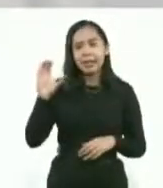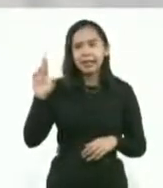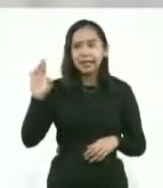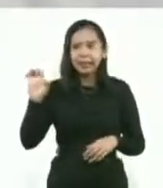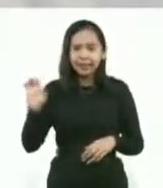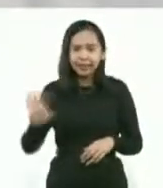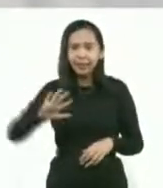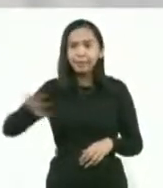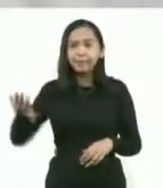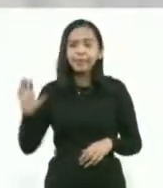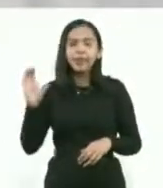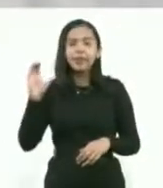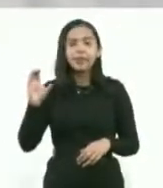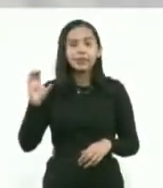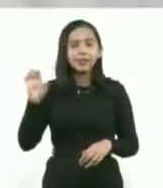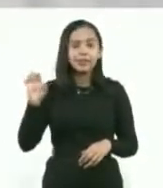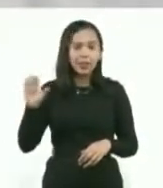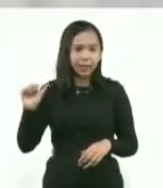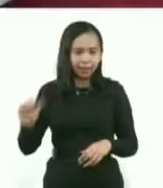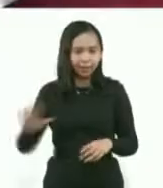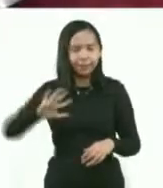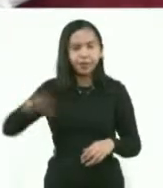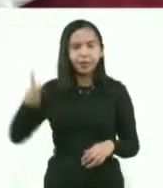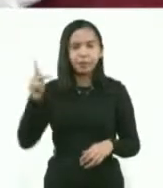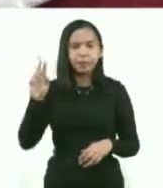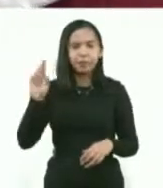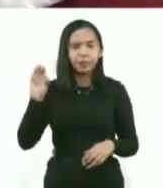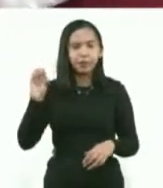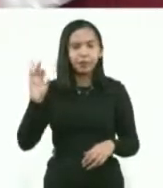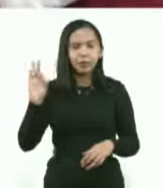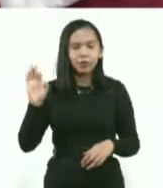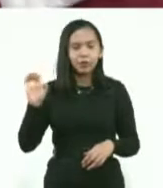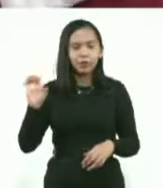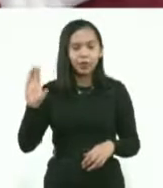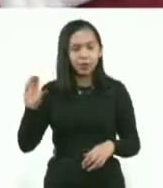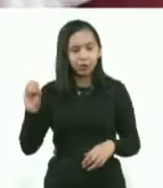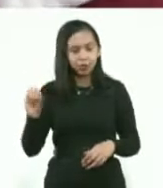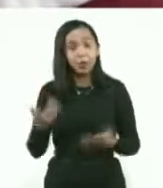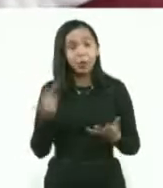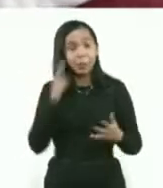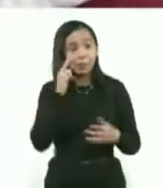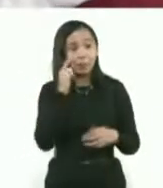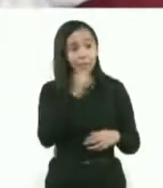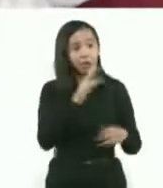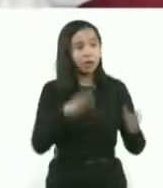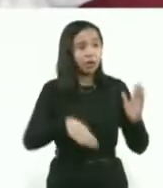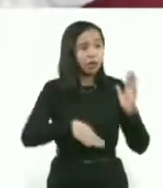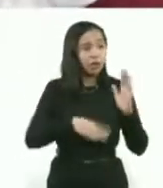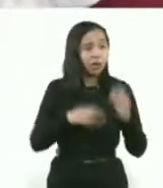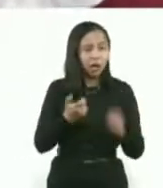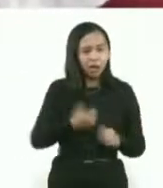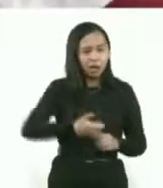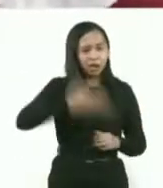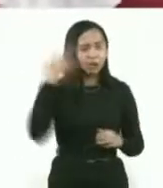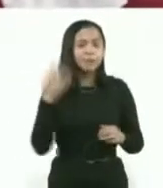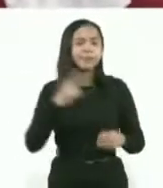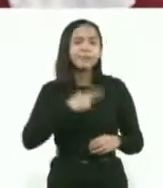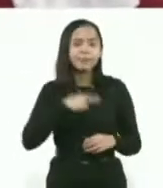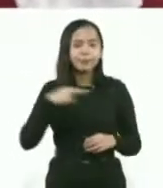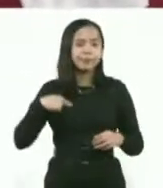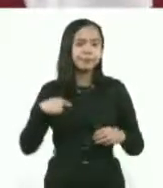la CEA y de la propia Profeco. La gasolinera está clausurada, a nosotros nos tocó clausurar las